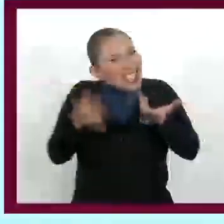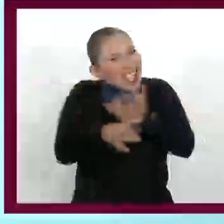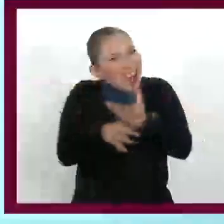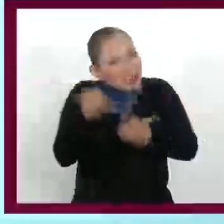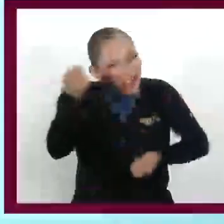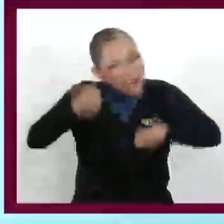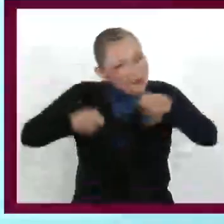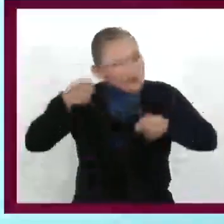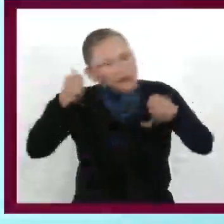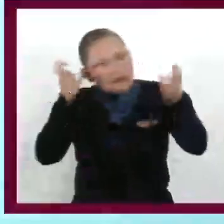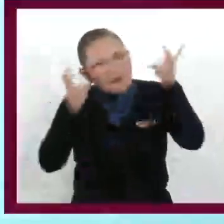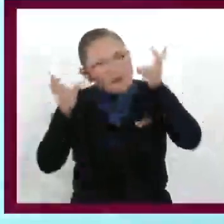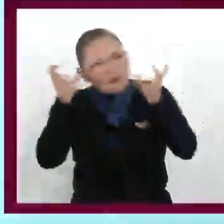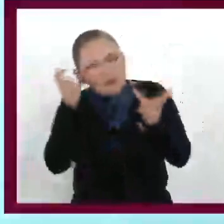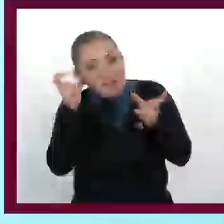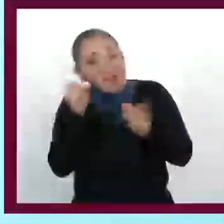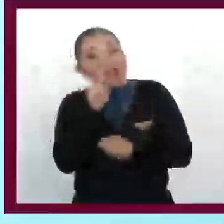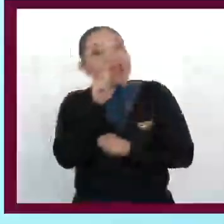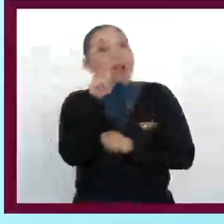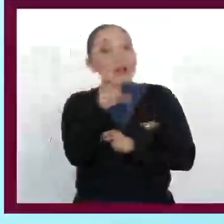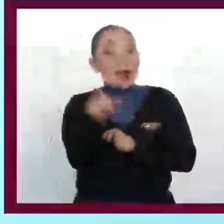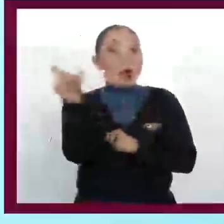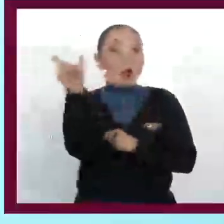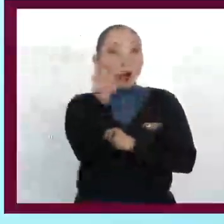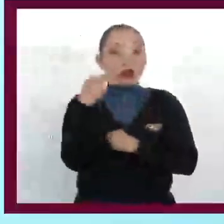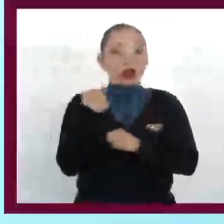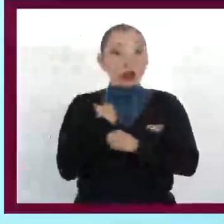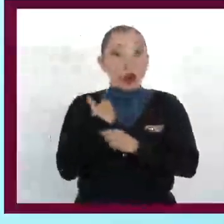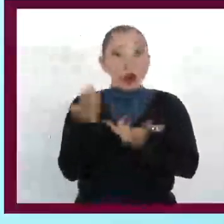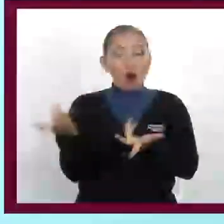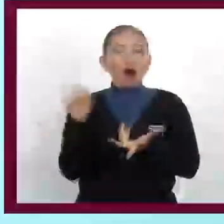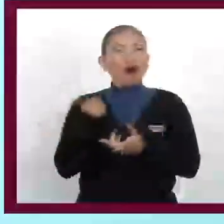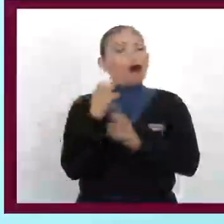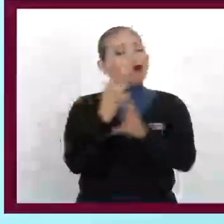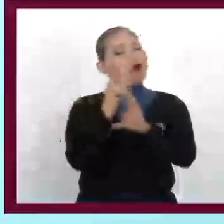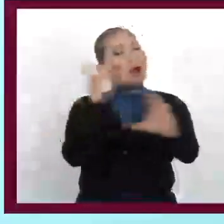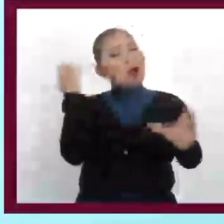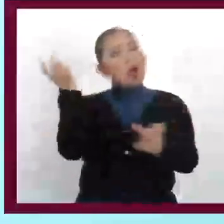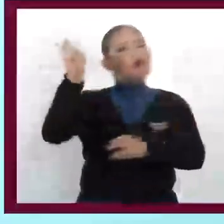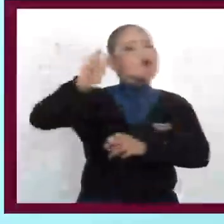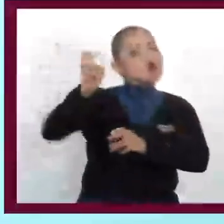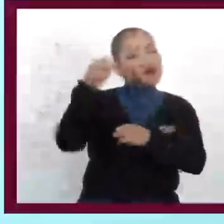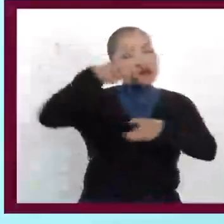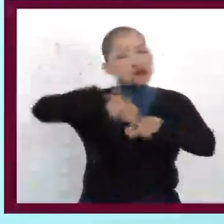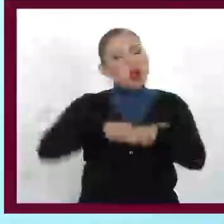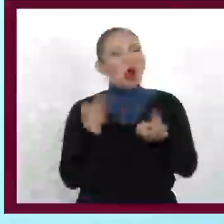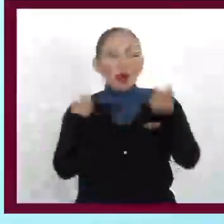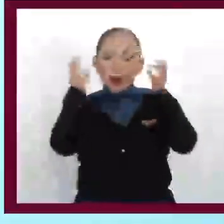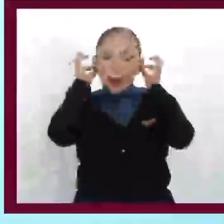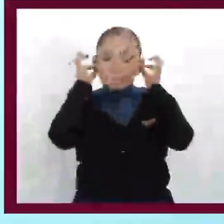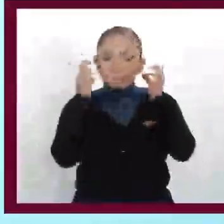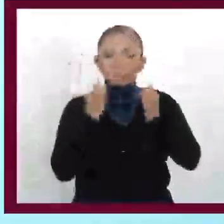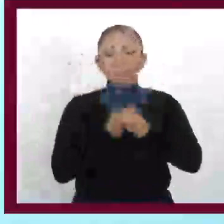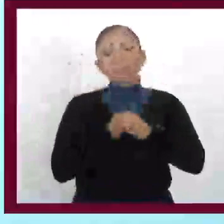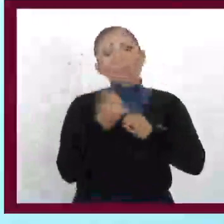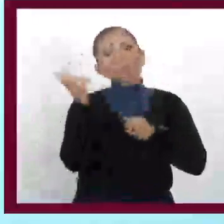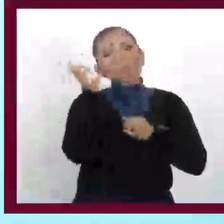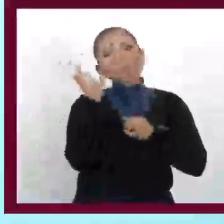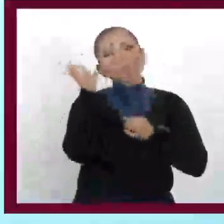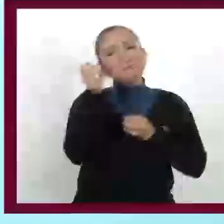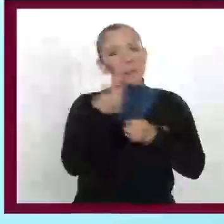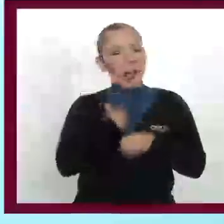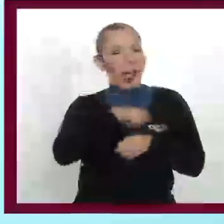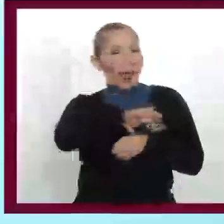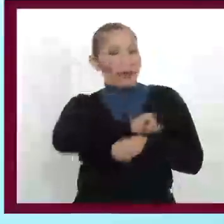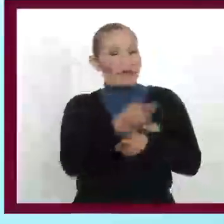instrumentos. Sí, y además, cuando viajo en el transporte público, me pongo mis audífonos, escucho mi